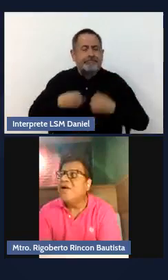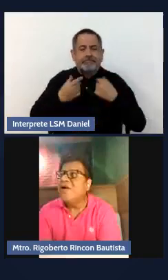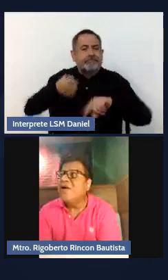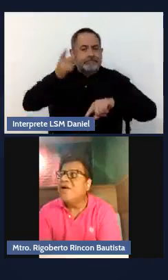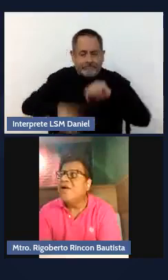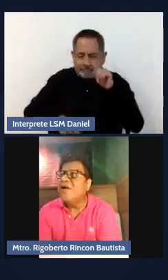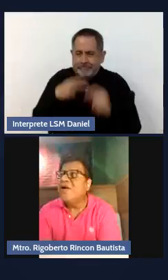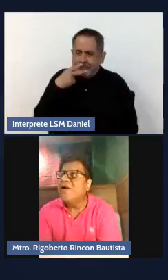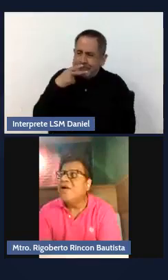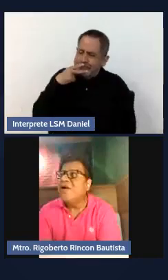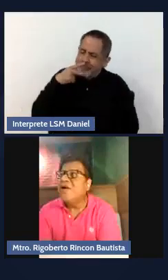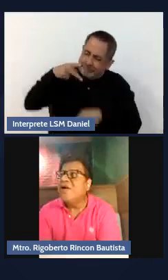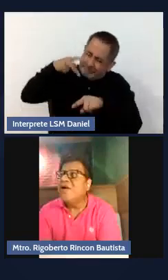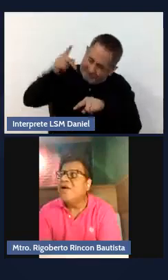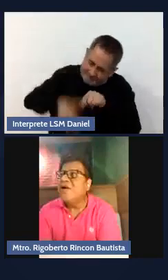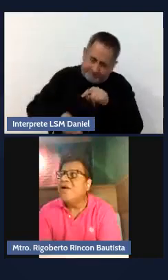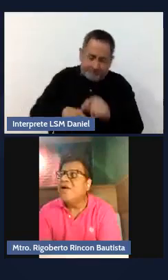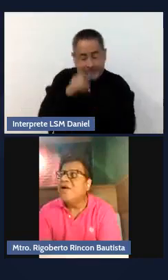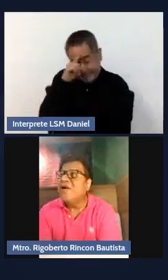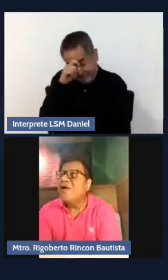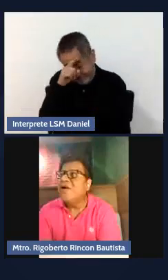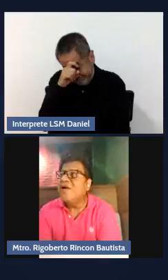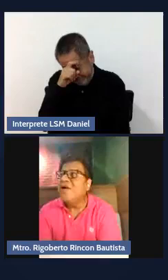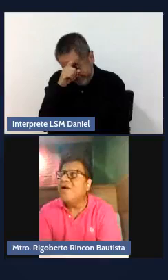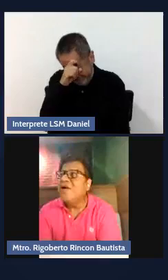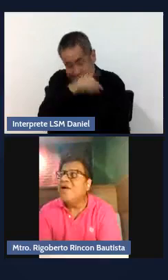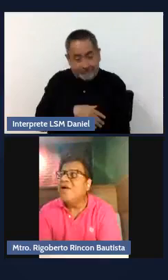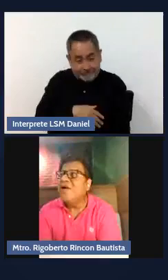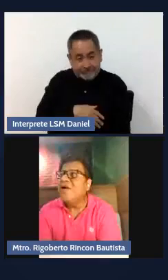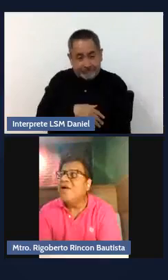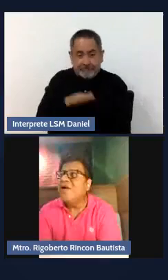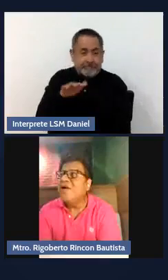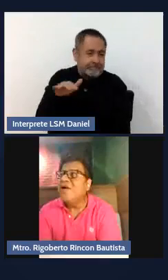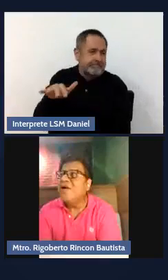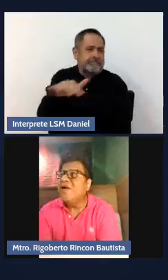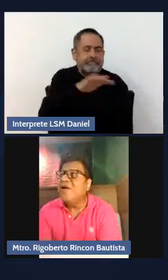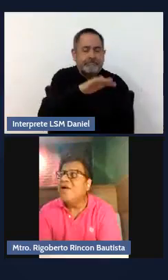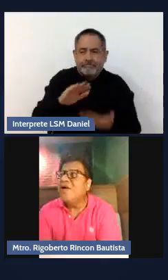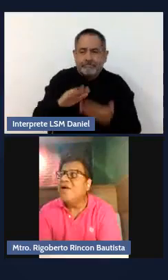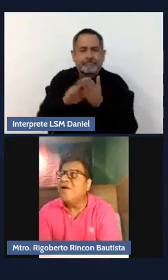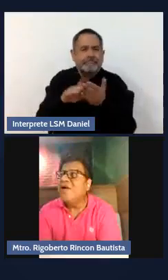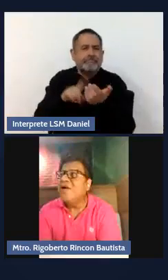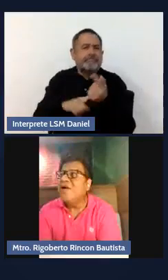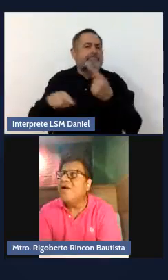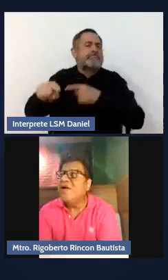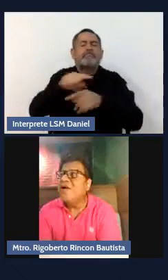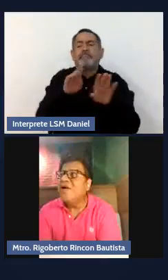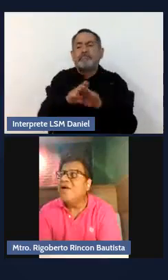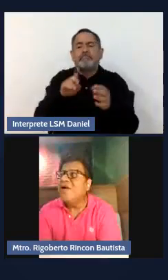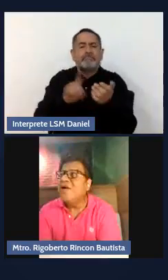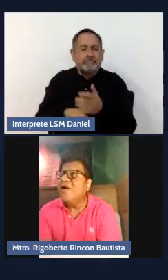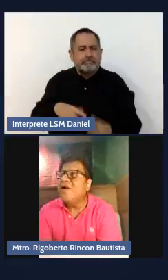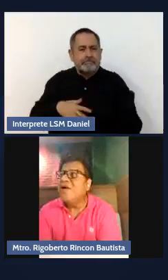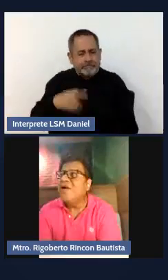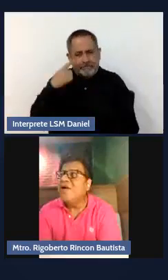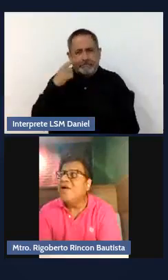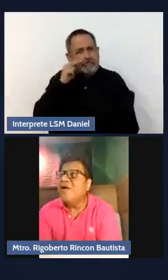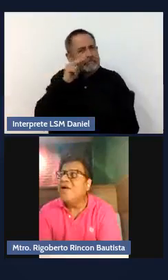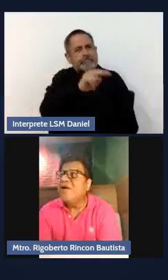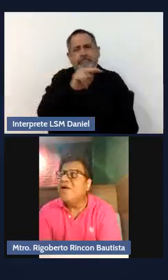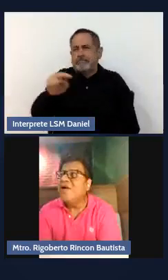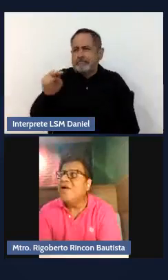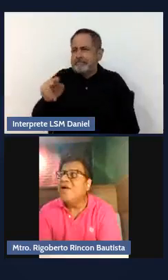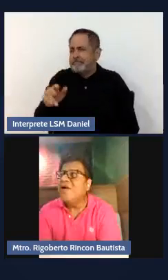¿ya? Dentro de los ecosistemas, dentro de todos los ecosistemas en este tema de portales, pues tratamos de observar cuáles son